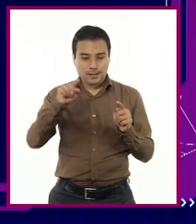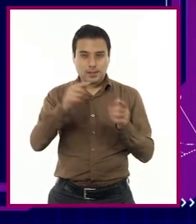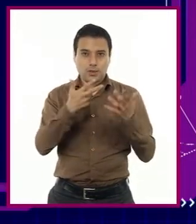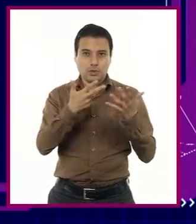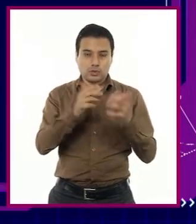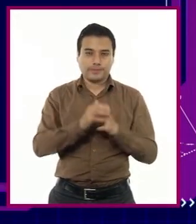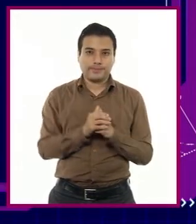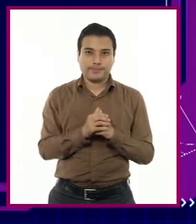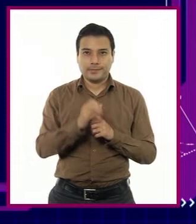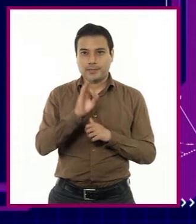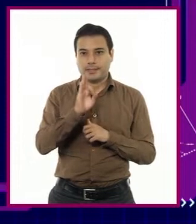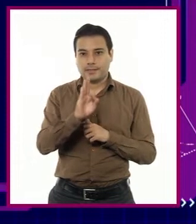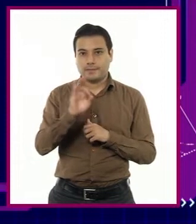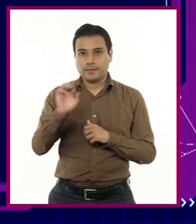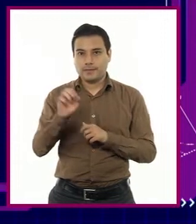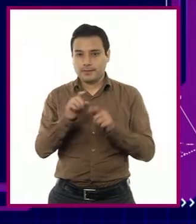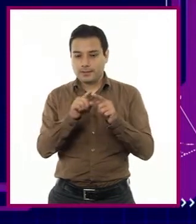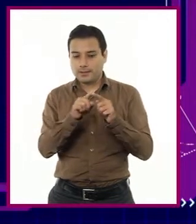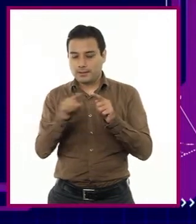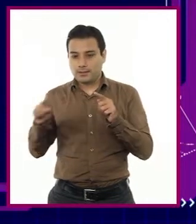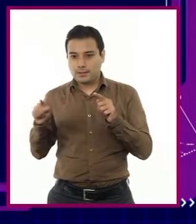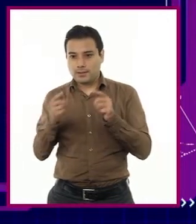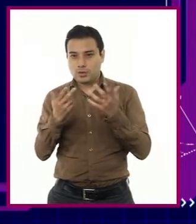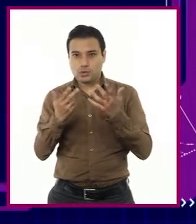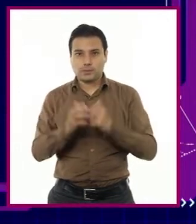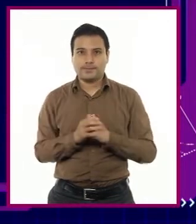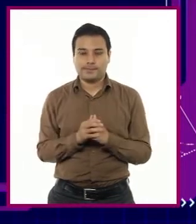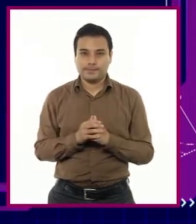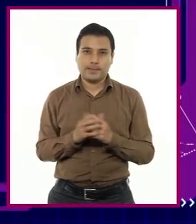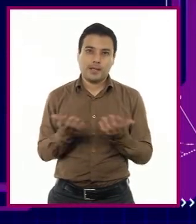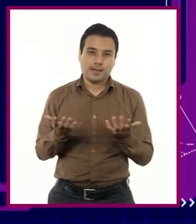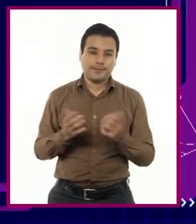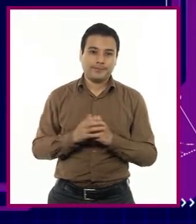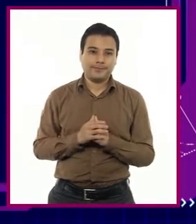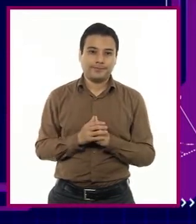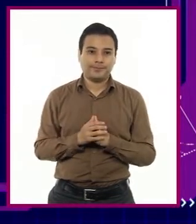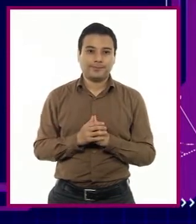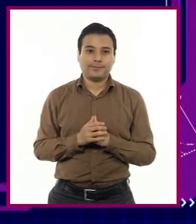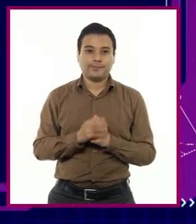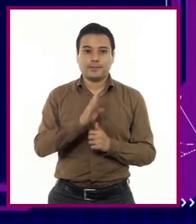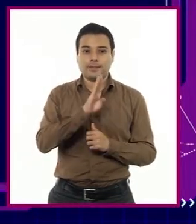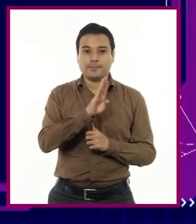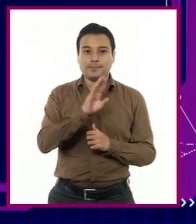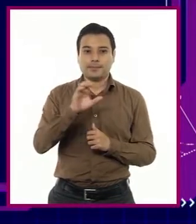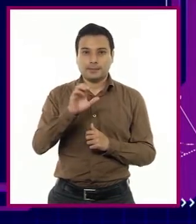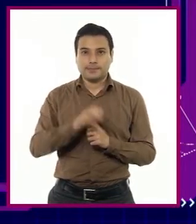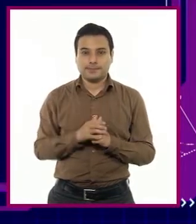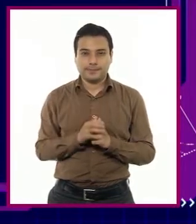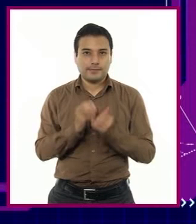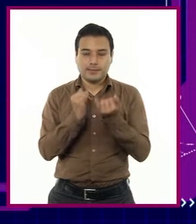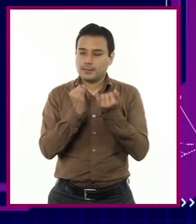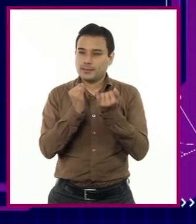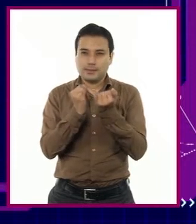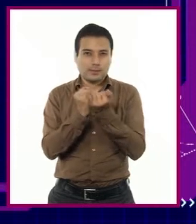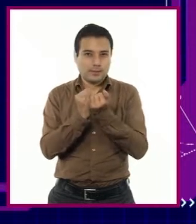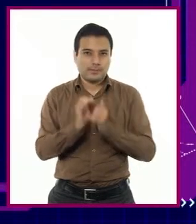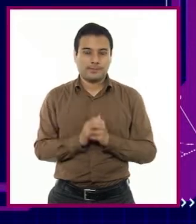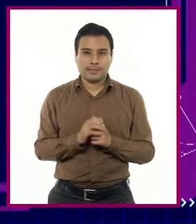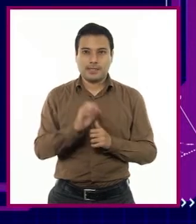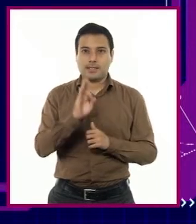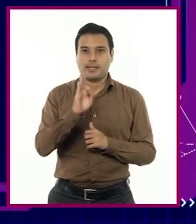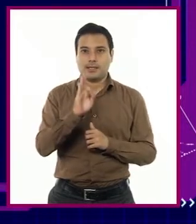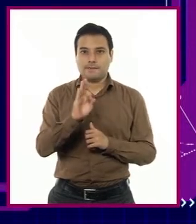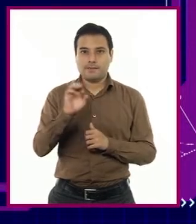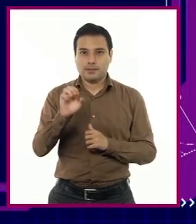segmento FE del triángulo 2. Entonces, el segmento BC es congruente con el segmento